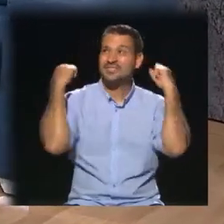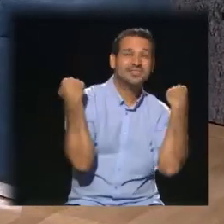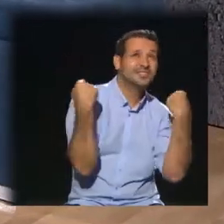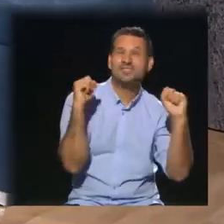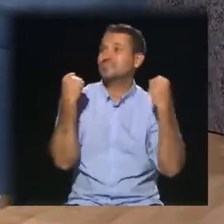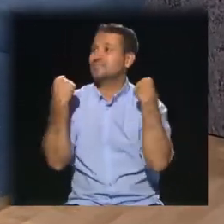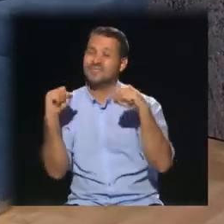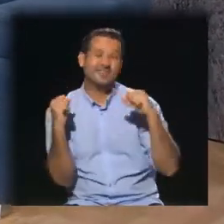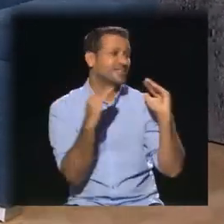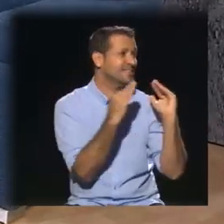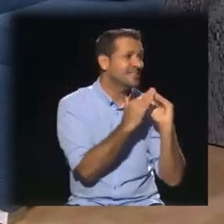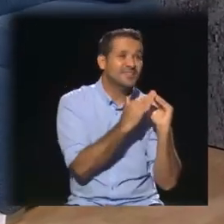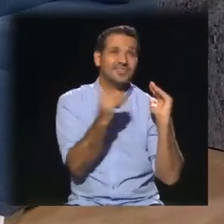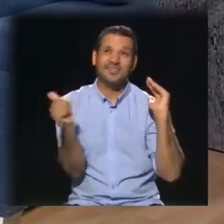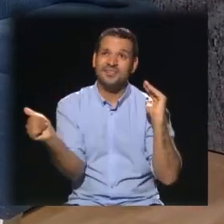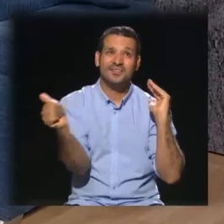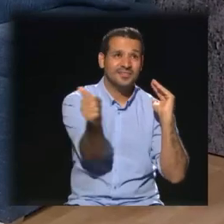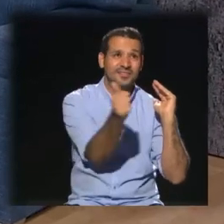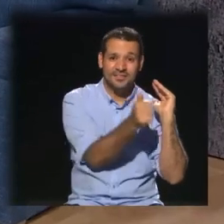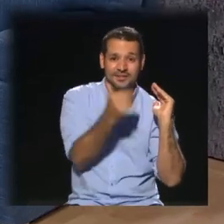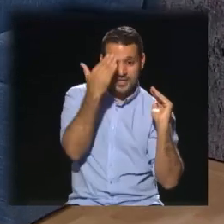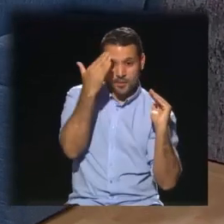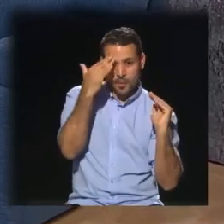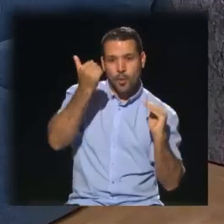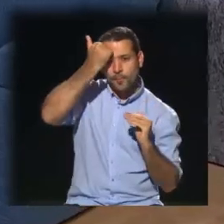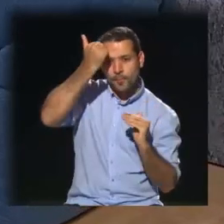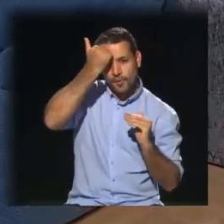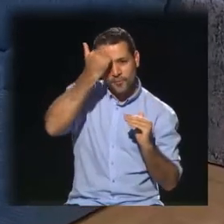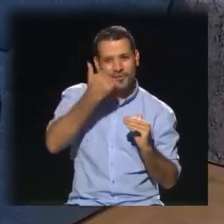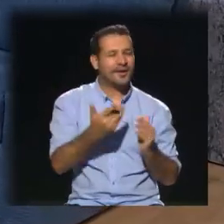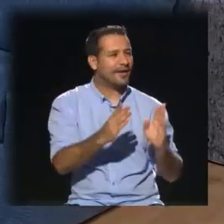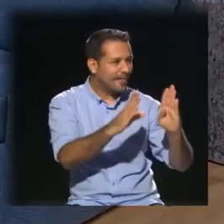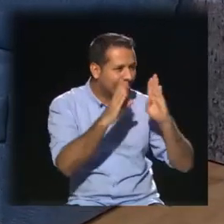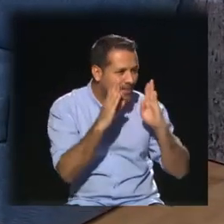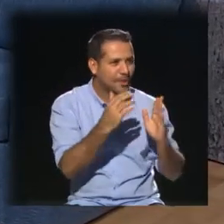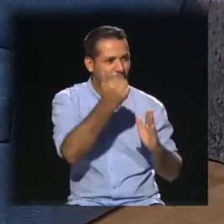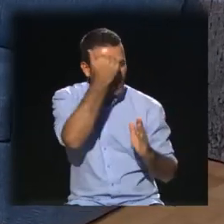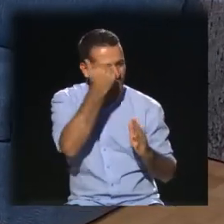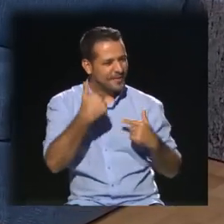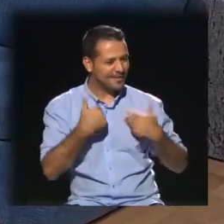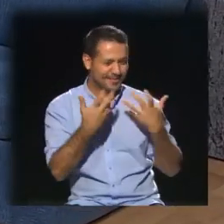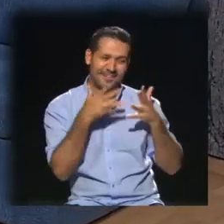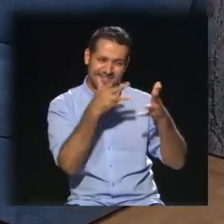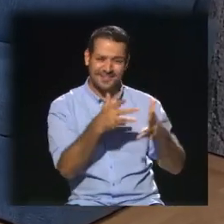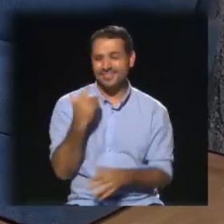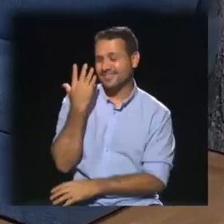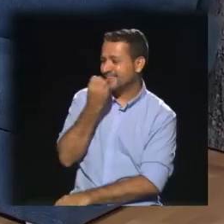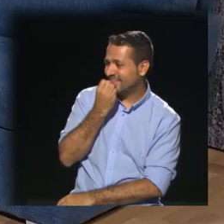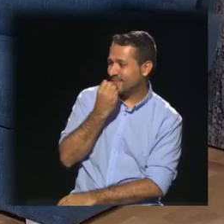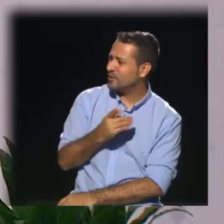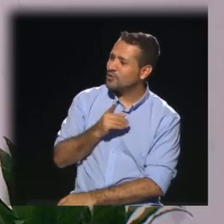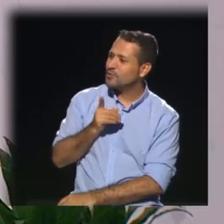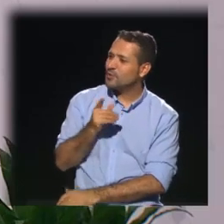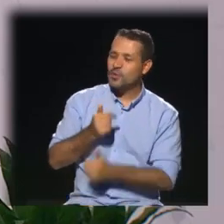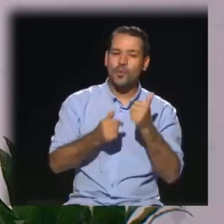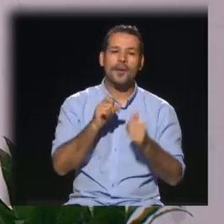veces, pero sabemos que tenemos a un profesor que siempre está pendiente de nosotros como lo es él. Ay, qué bonito, Andrea. Andrea, ¿en qué grado